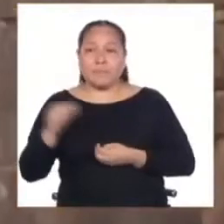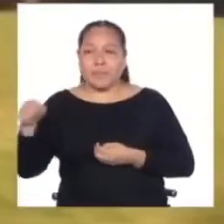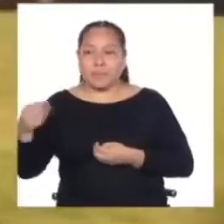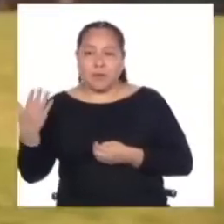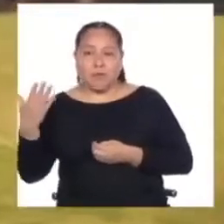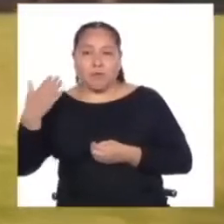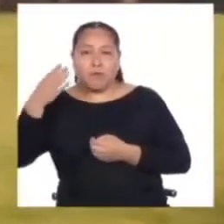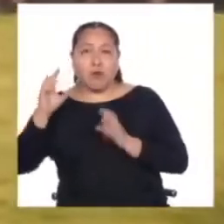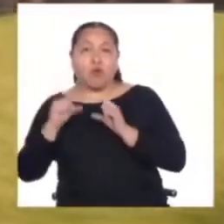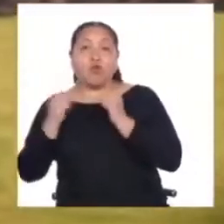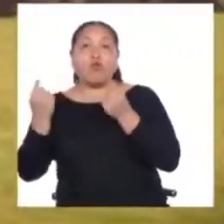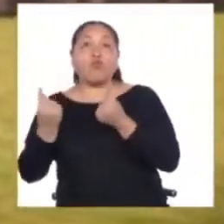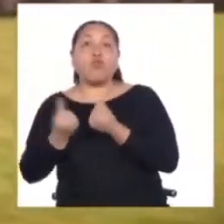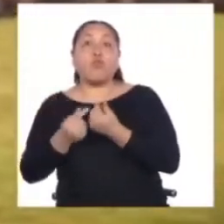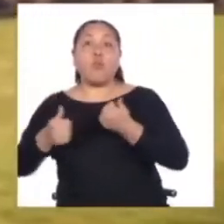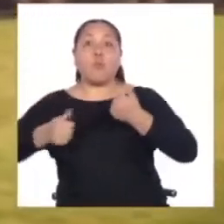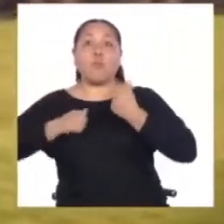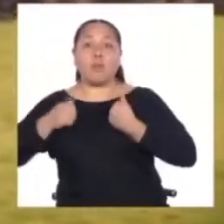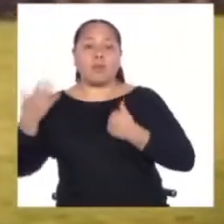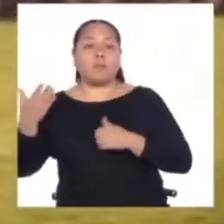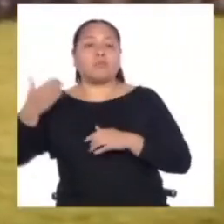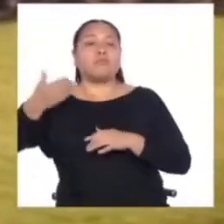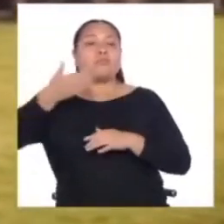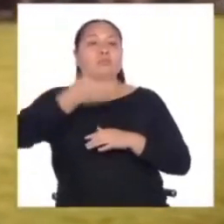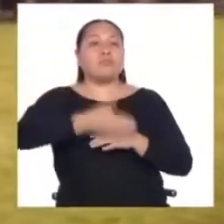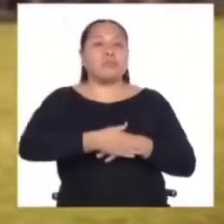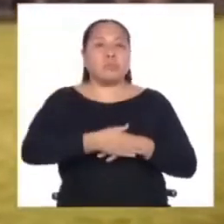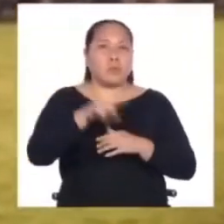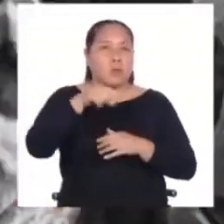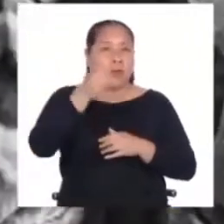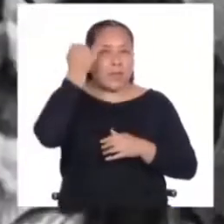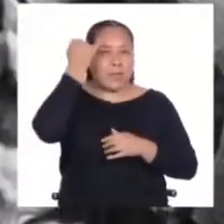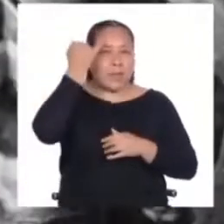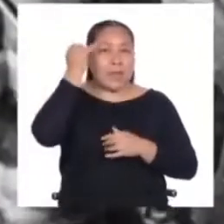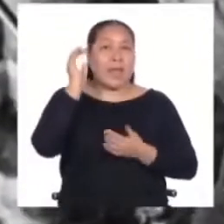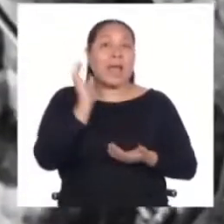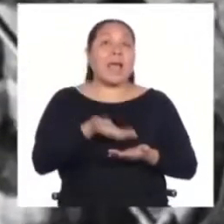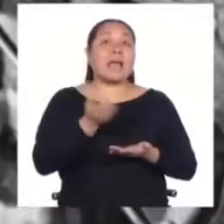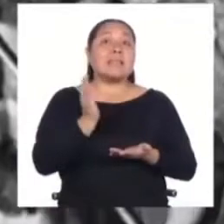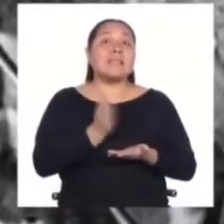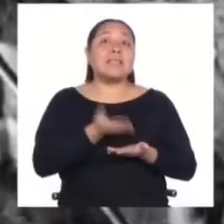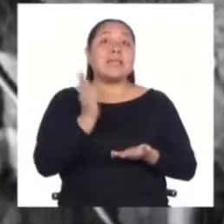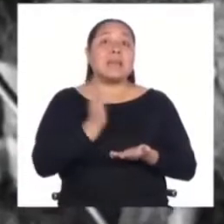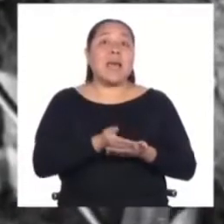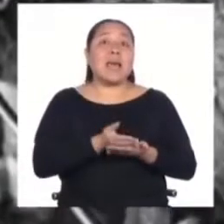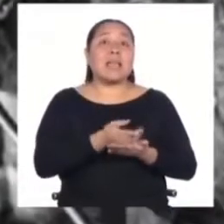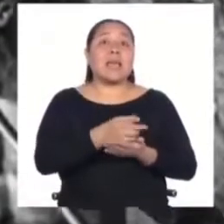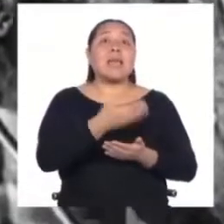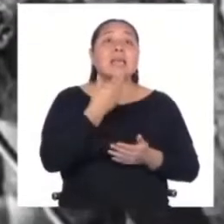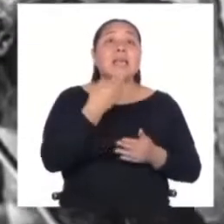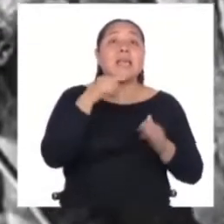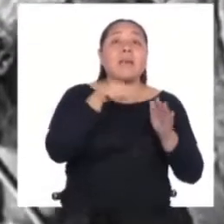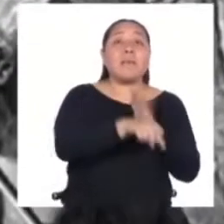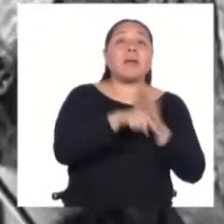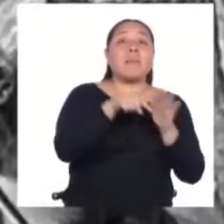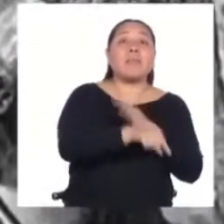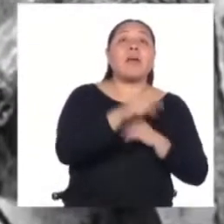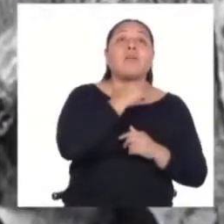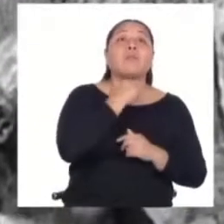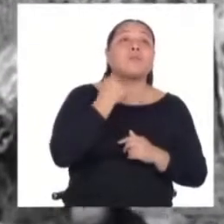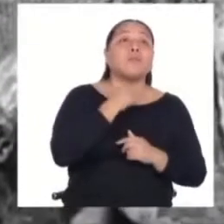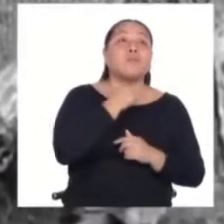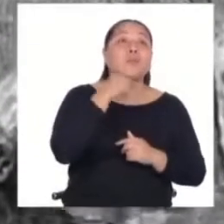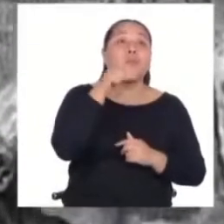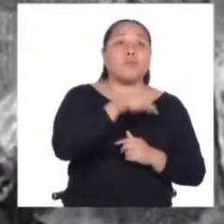una expedición militar con el pretexto de castigar la muerte de sacerdotes católicos a raíz de la